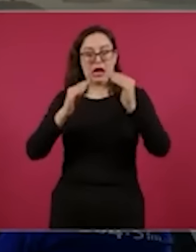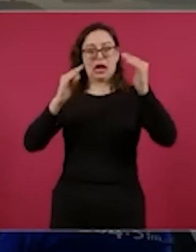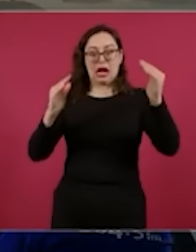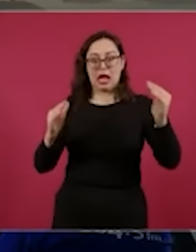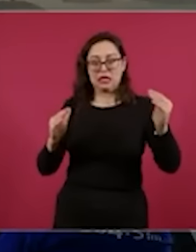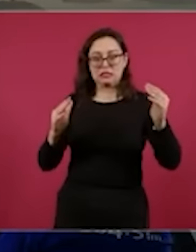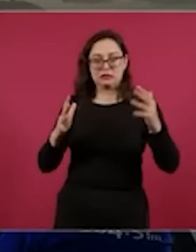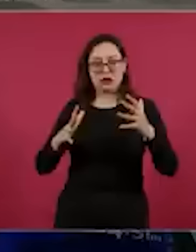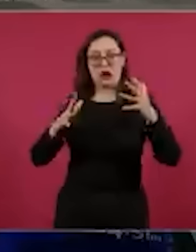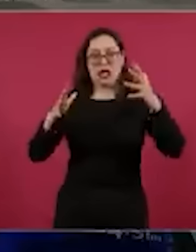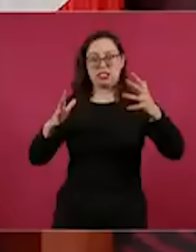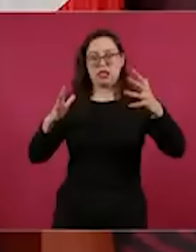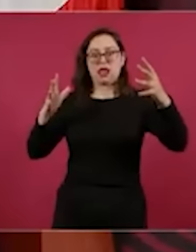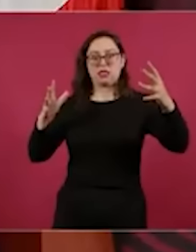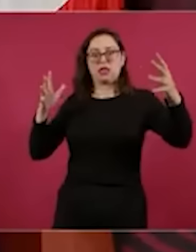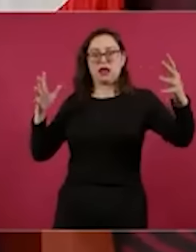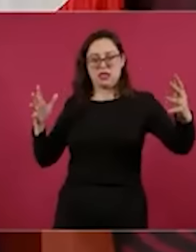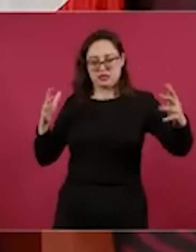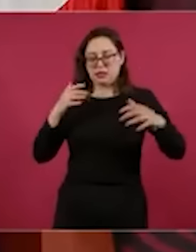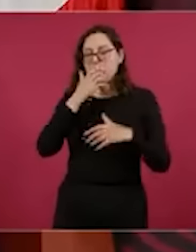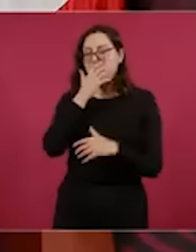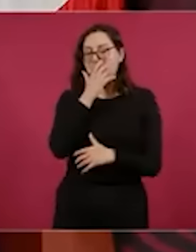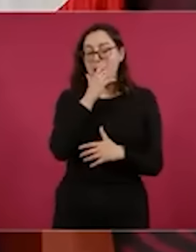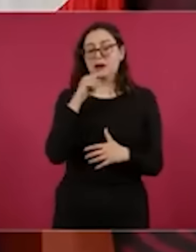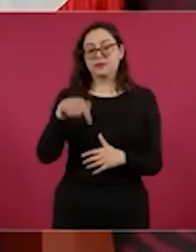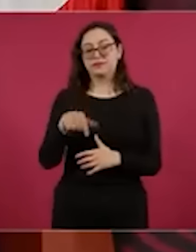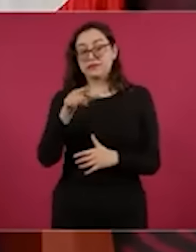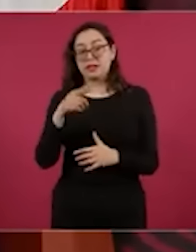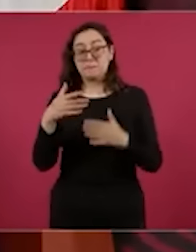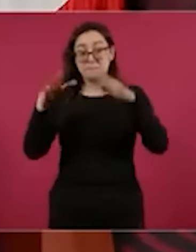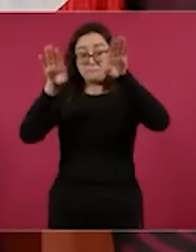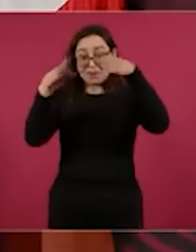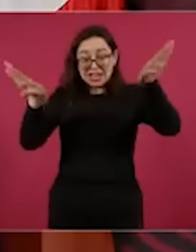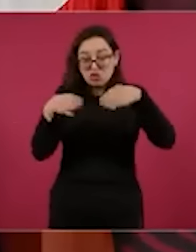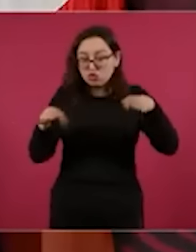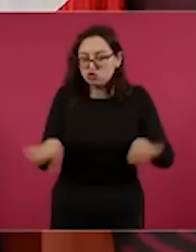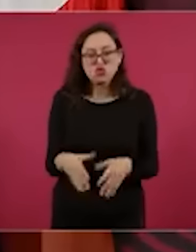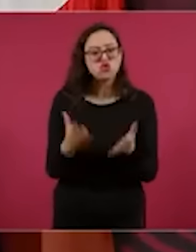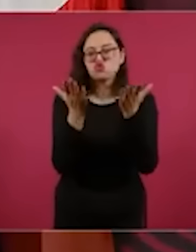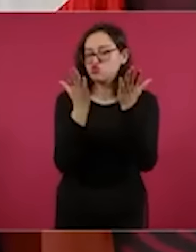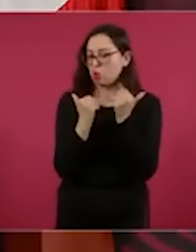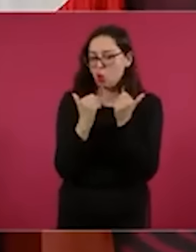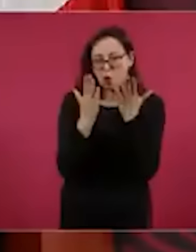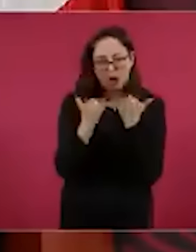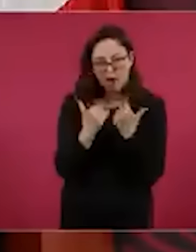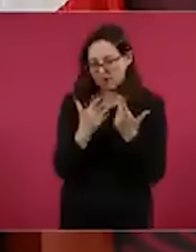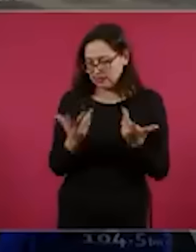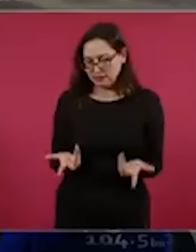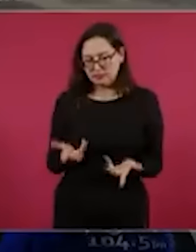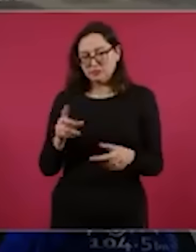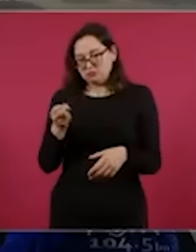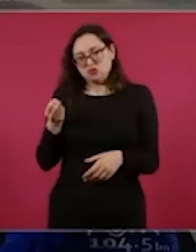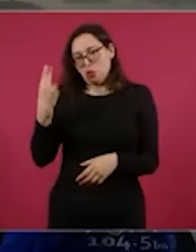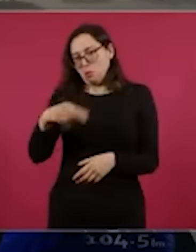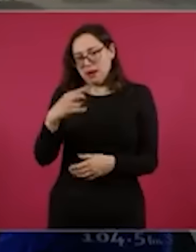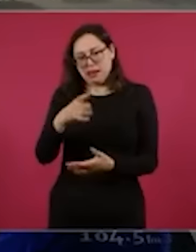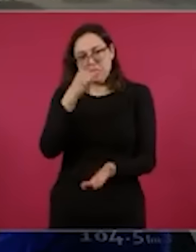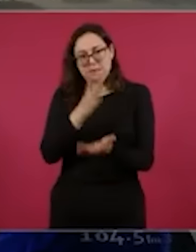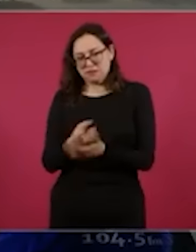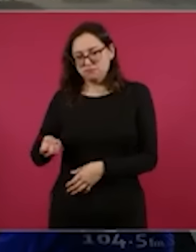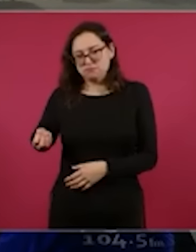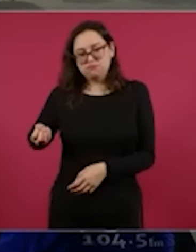Chapultepec y funda la residencia oficial de Los Pinos. Y ahí se fue construyendo, digamos, otros castillos. Y pues